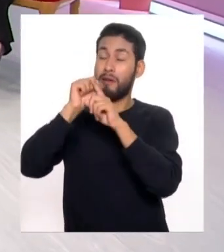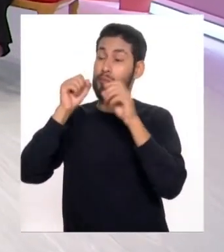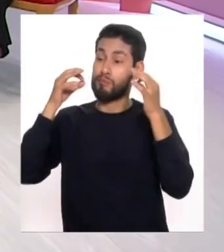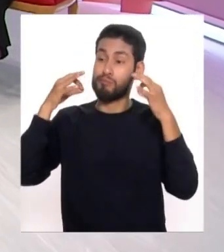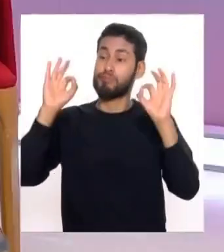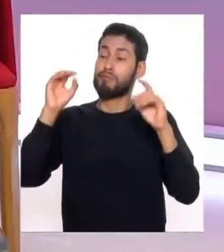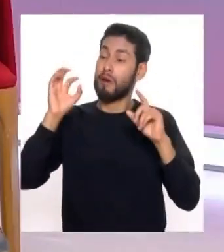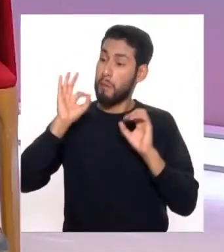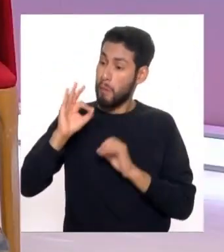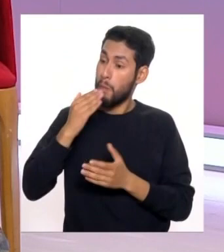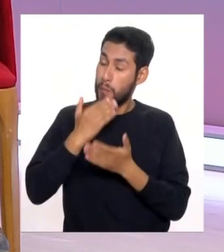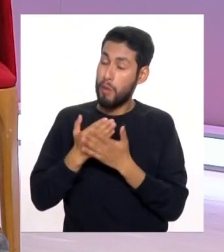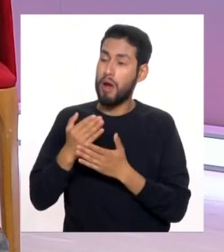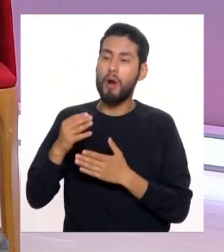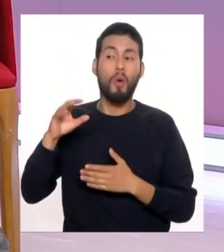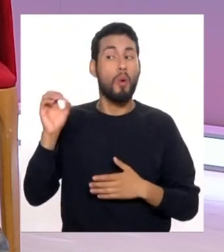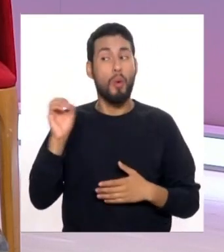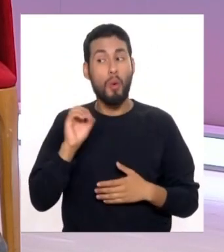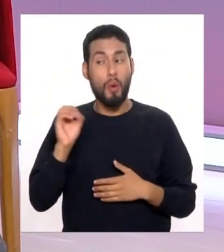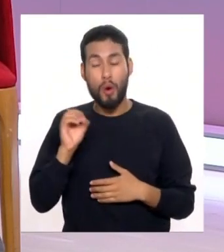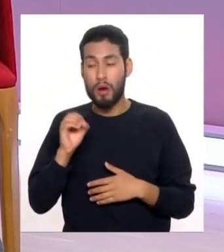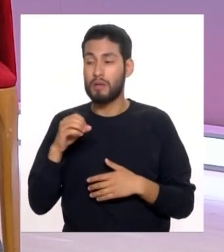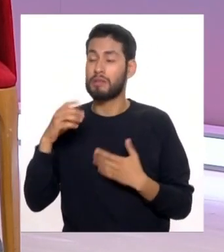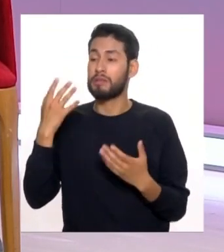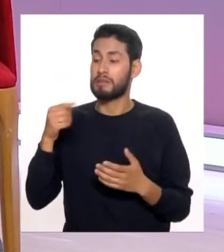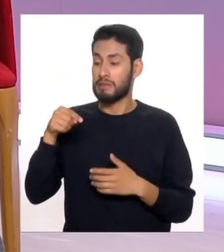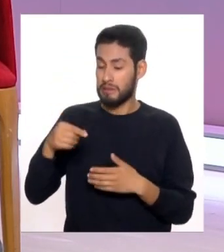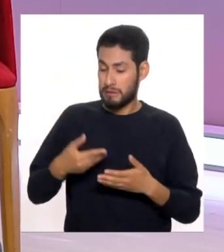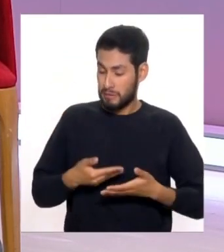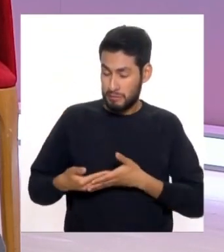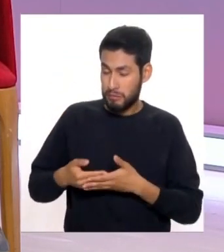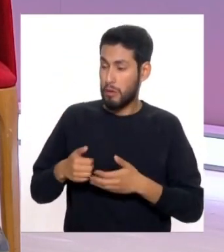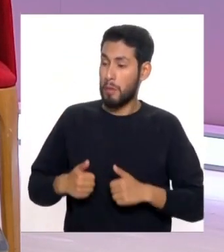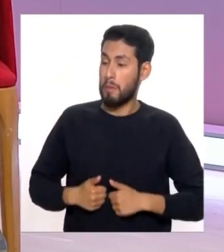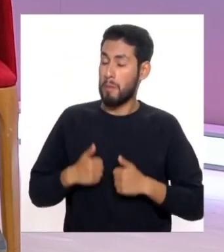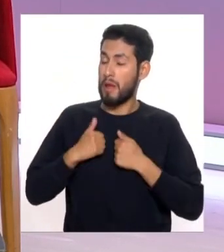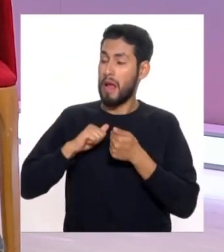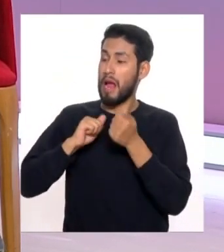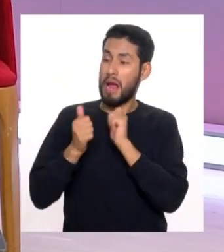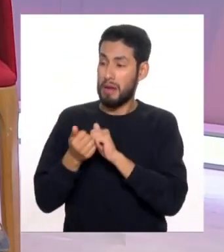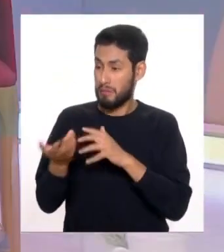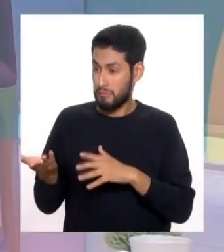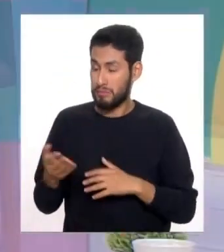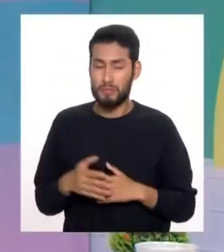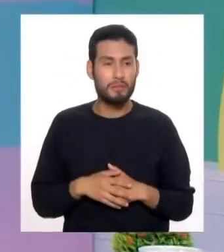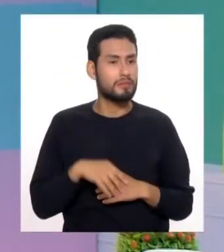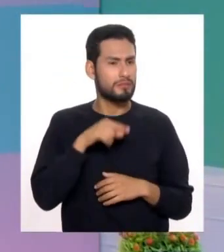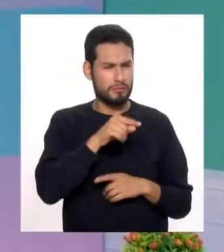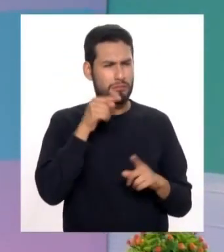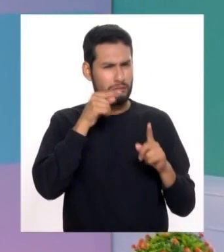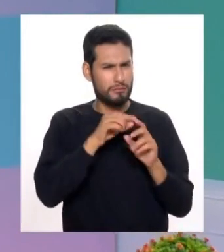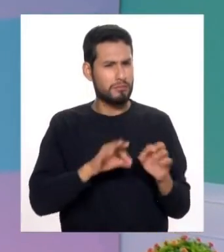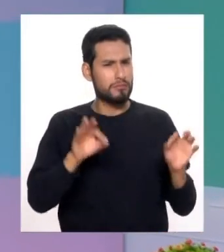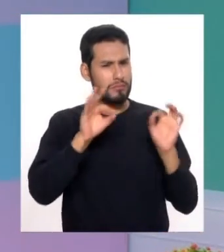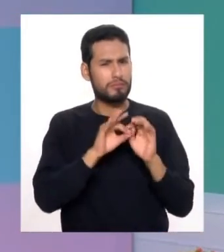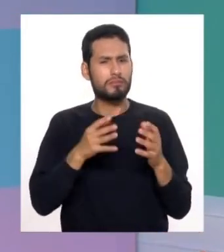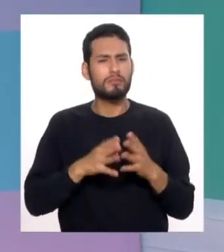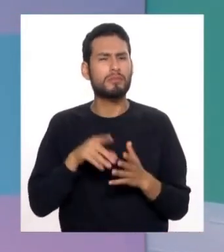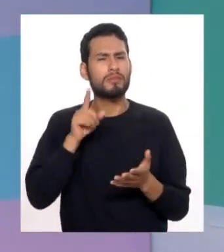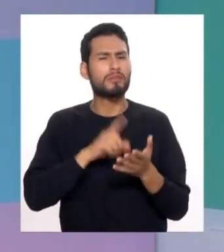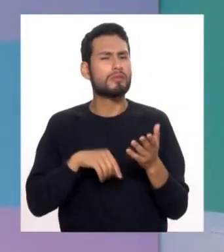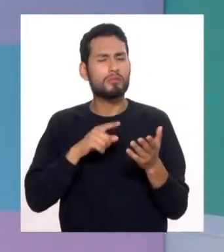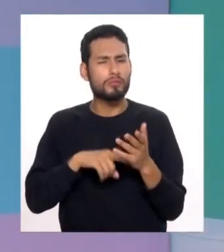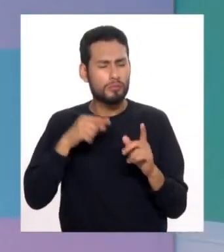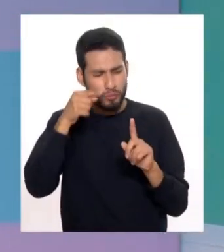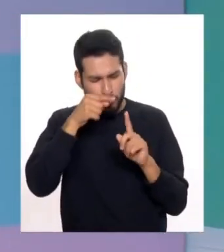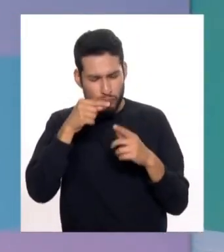garantizado o donde se cambia la historia de estos niños, ¿no? Correcto. Acabas de mencionar un punto muy importante. ¿Cuál es la indicación?